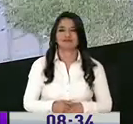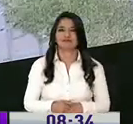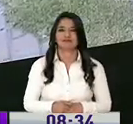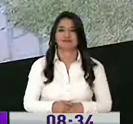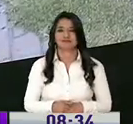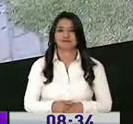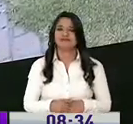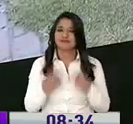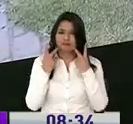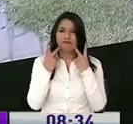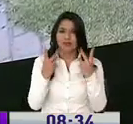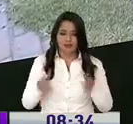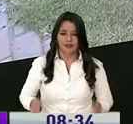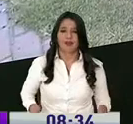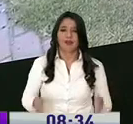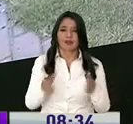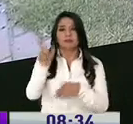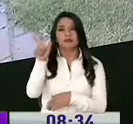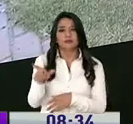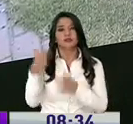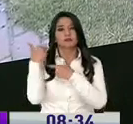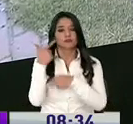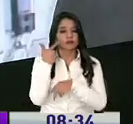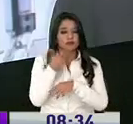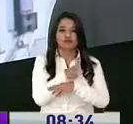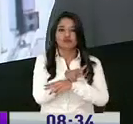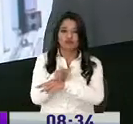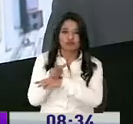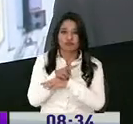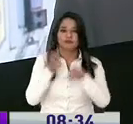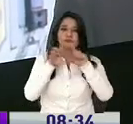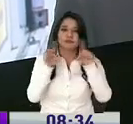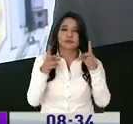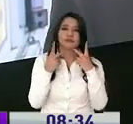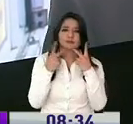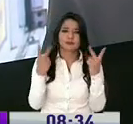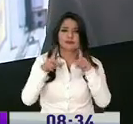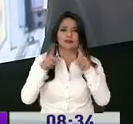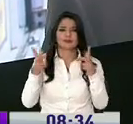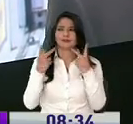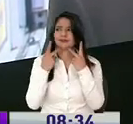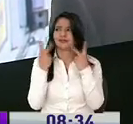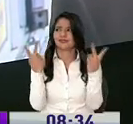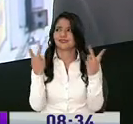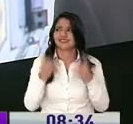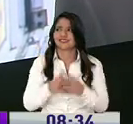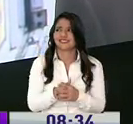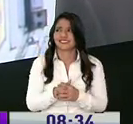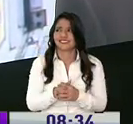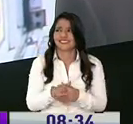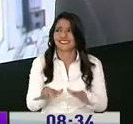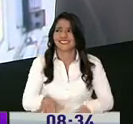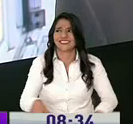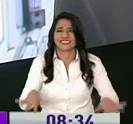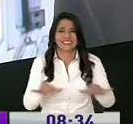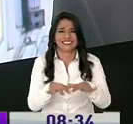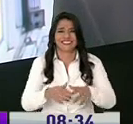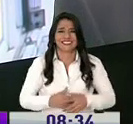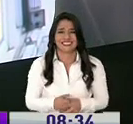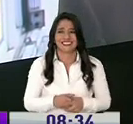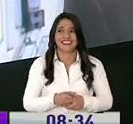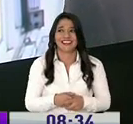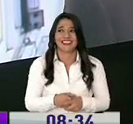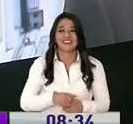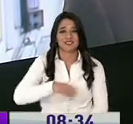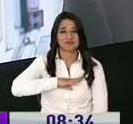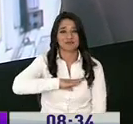digo, mirar las calles. Es cierto, espacio público, la empresa de obras públicas está trabajando justamente en lo que le solicitó el